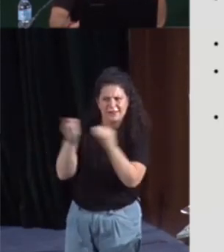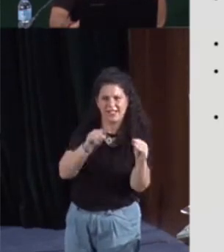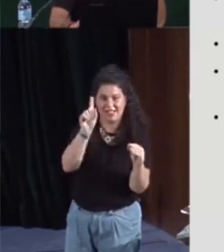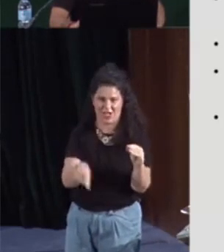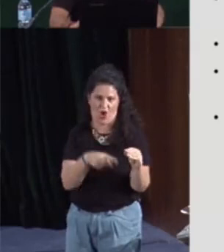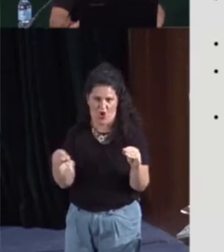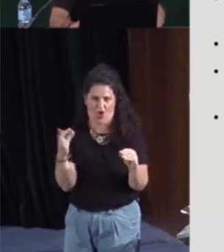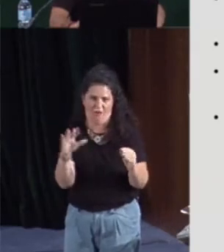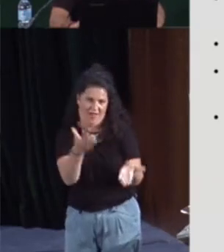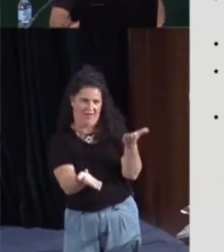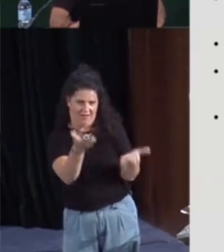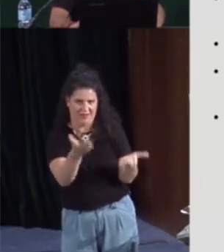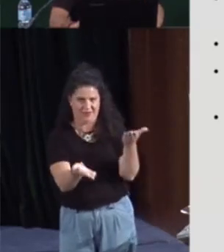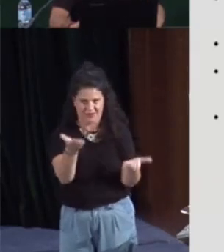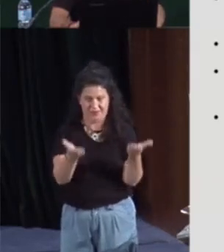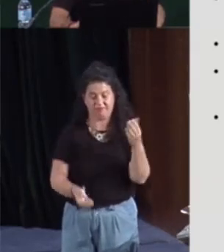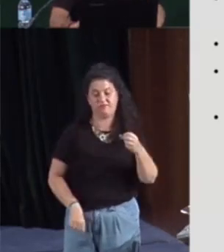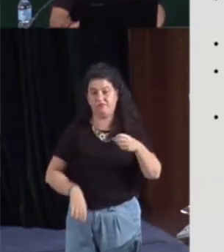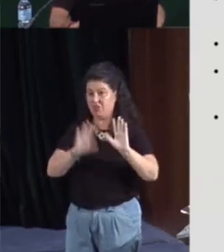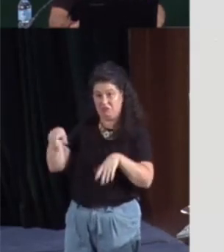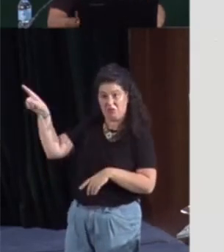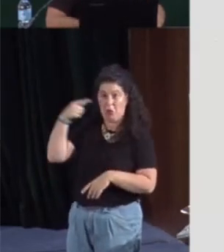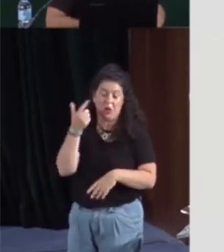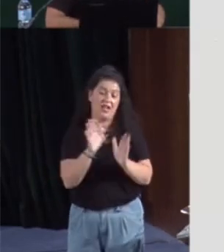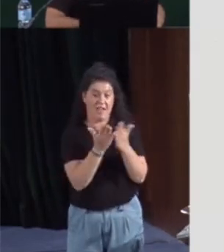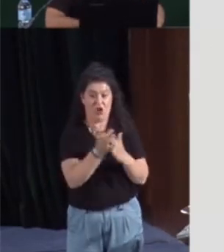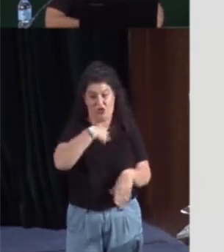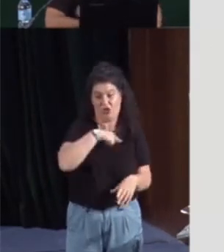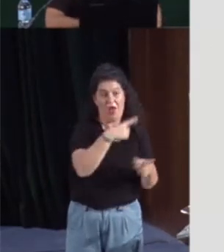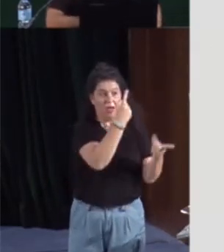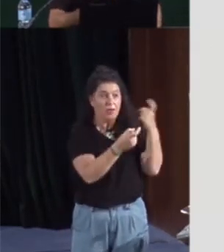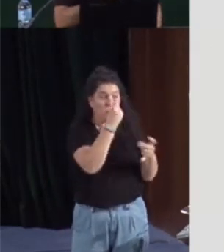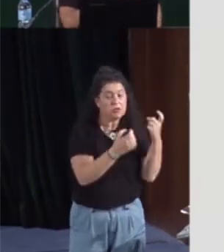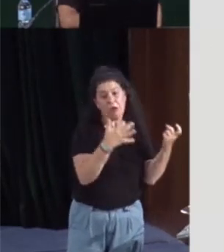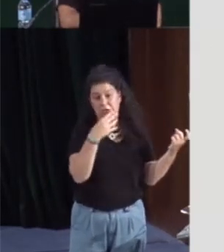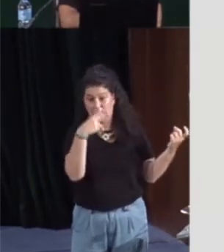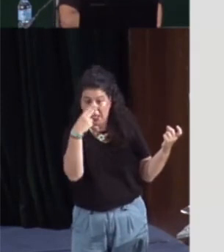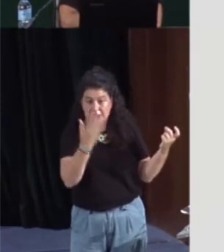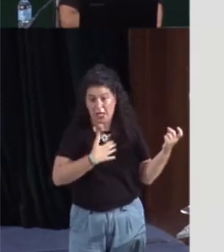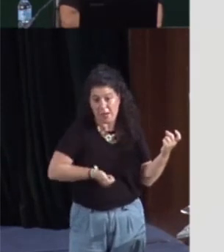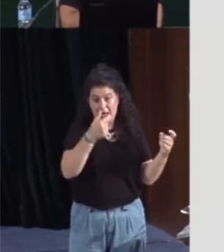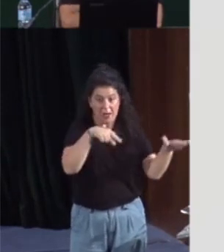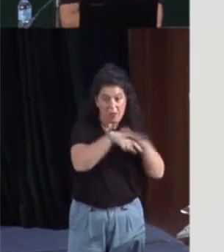podría ser interesante. Aquí algunas referencias bibliográficas, y por último, para más información,